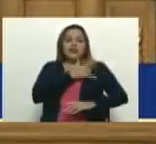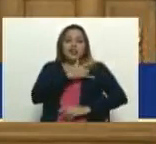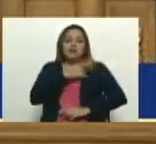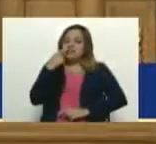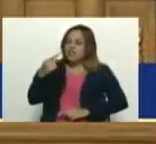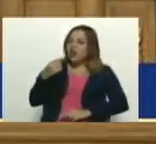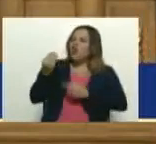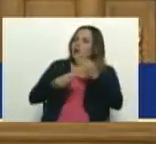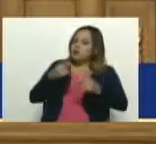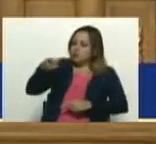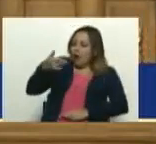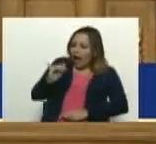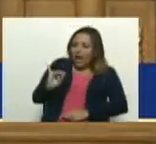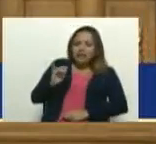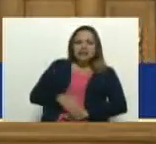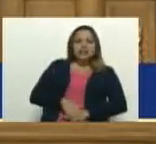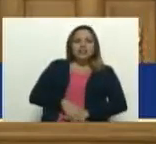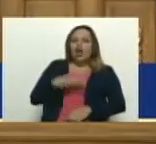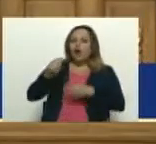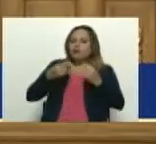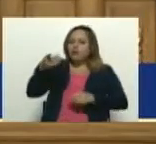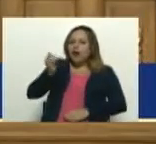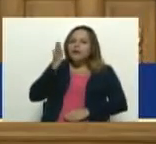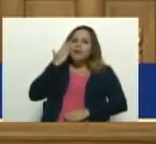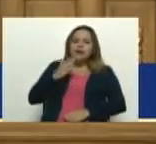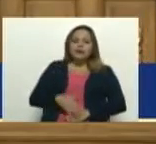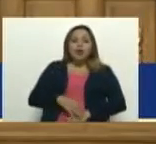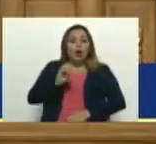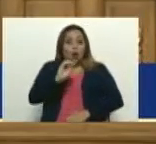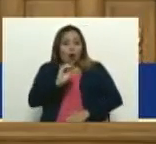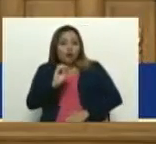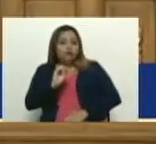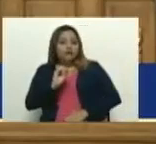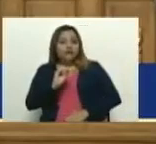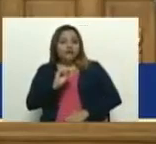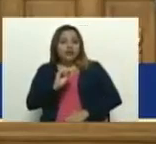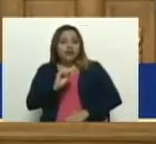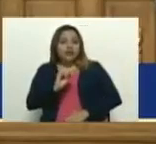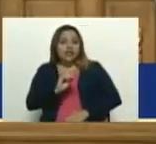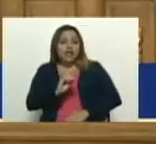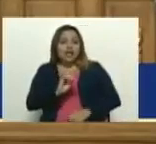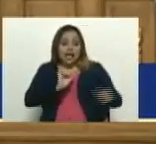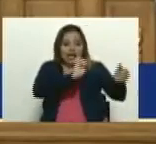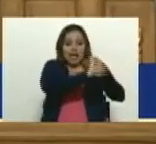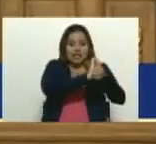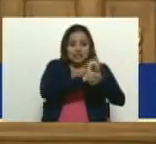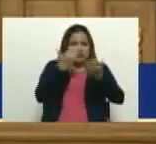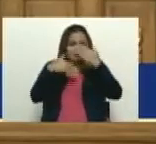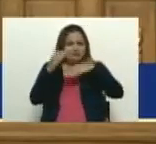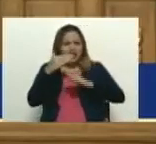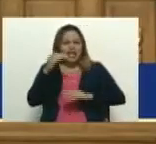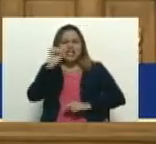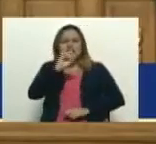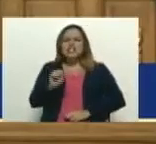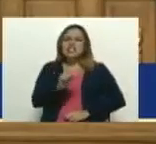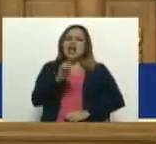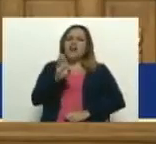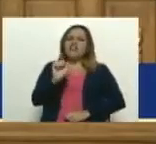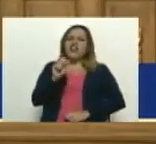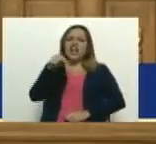tu mamá? O en la cárcel de Sabaneta, cuando fue a visitar a mi padre, Jorge Rodríguez, que fue